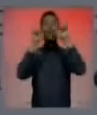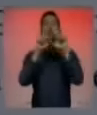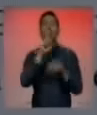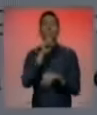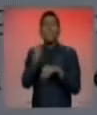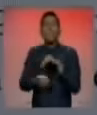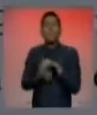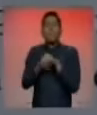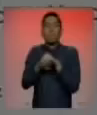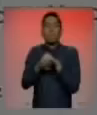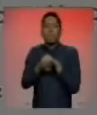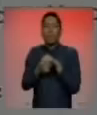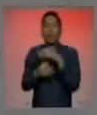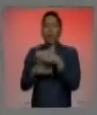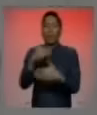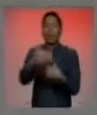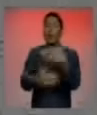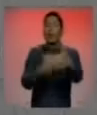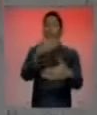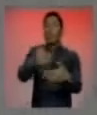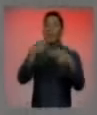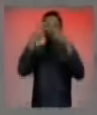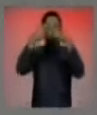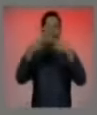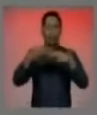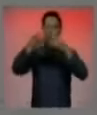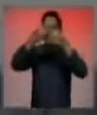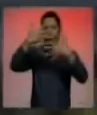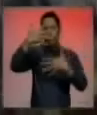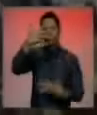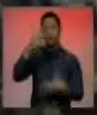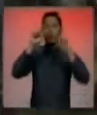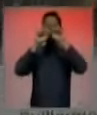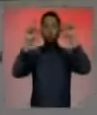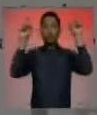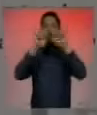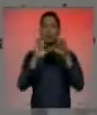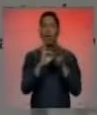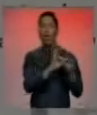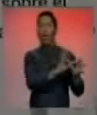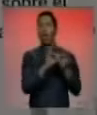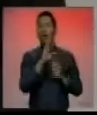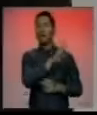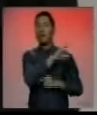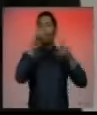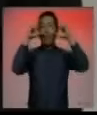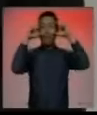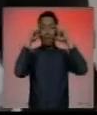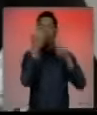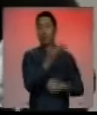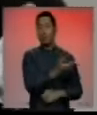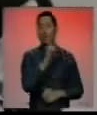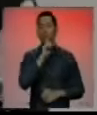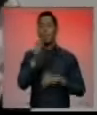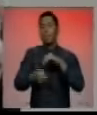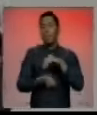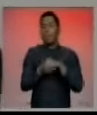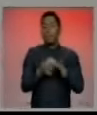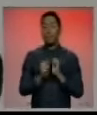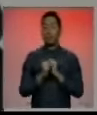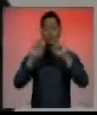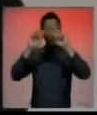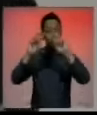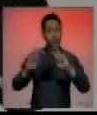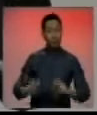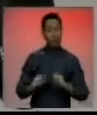Saranac. Luego exhiben una larga lista de empresas que se relacionan al candidato de Creo. Según concluye la investigación,